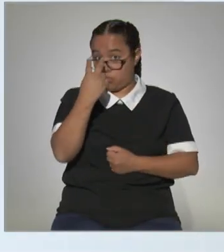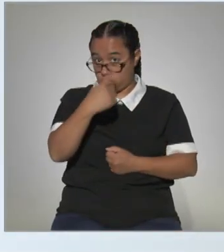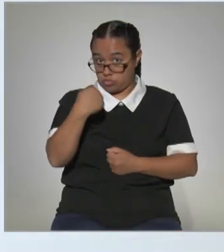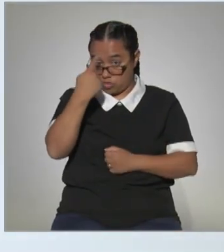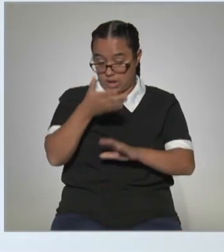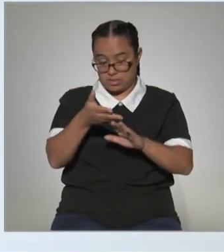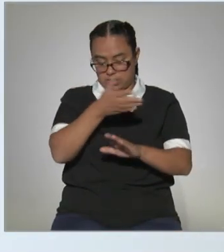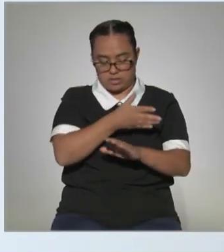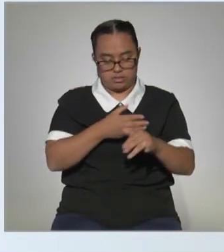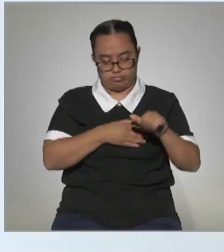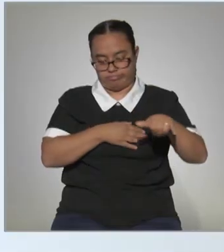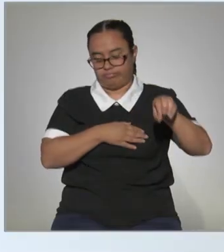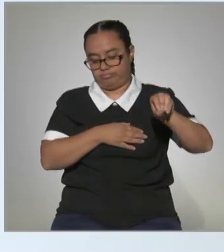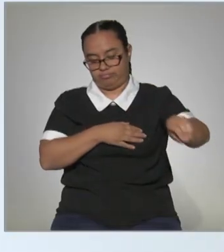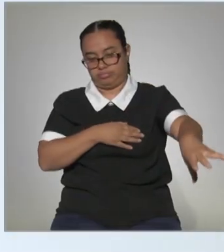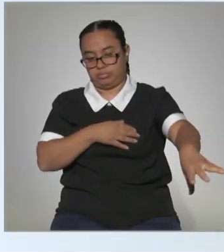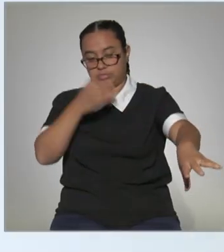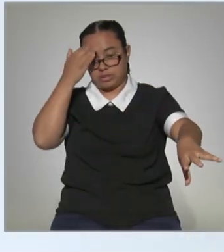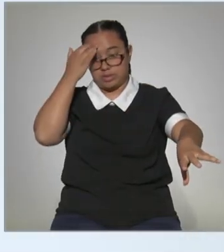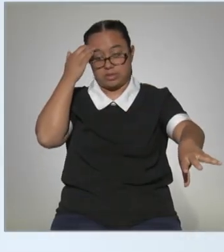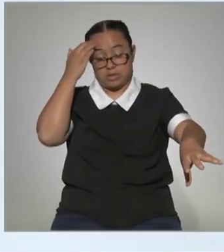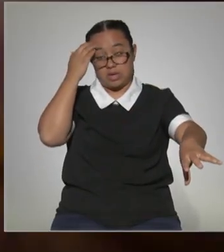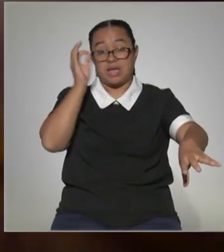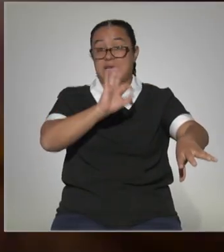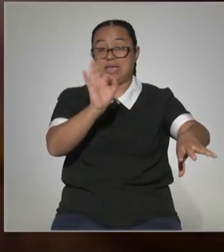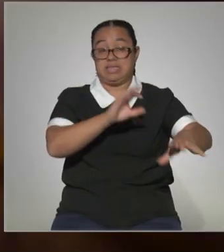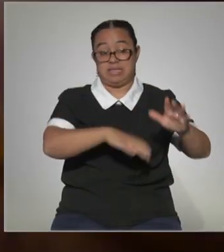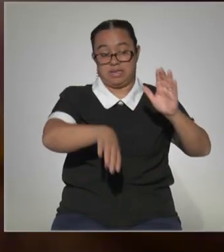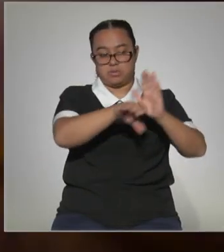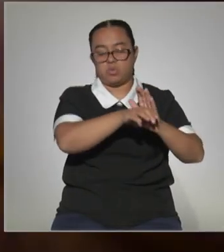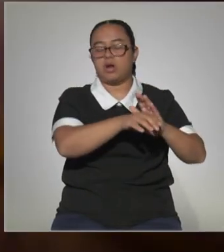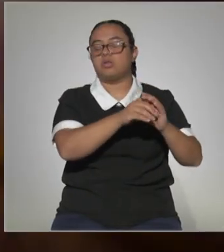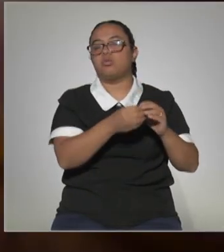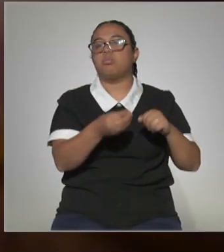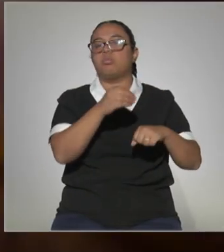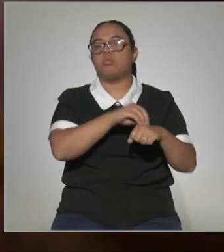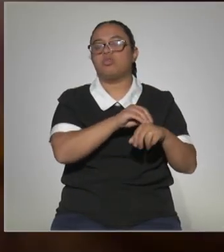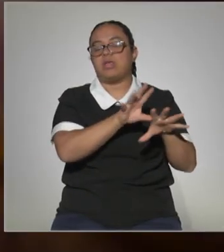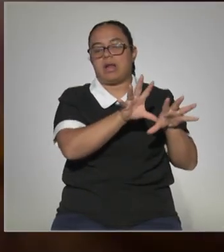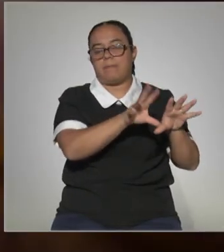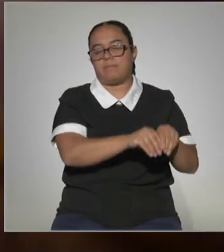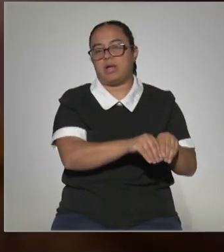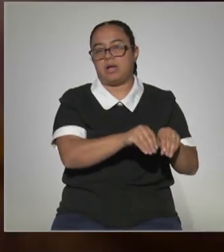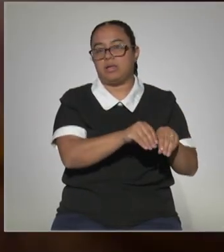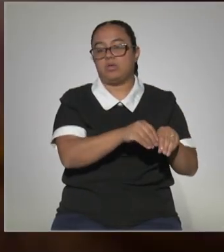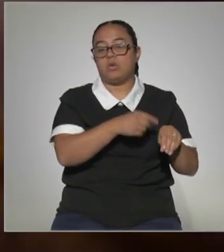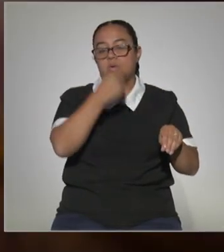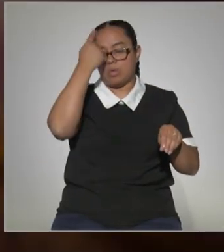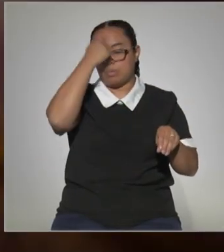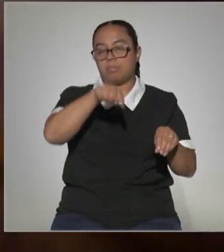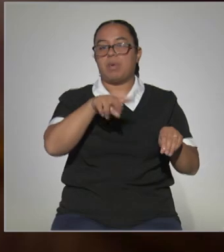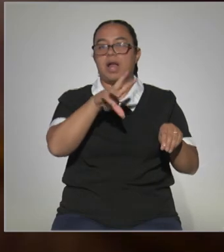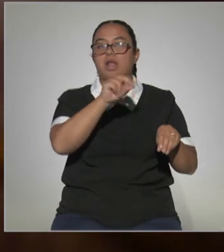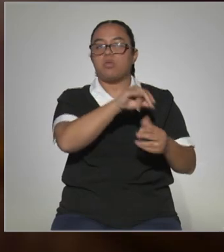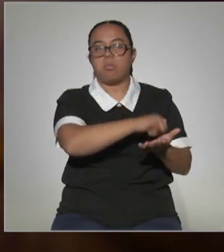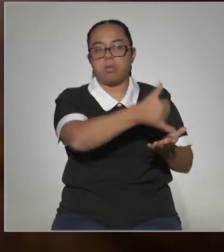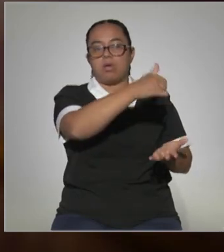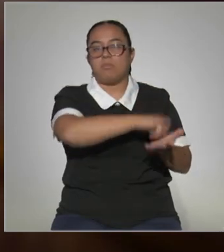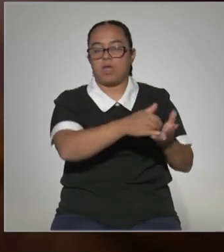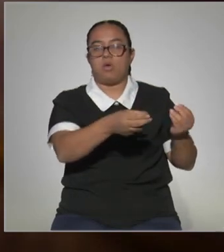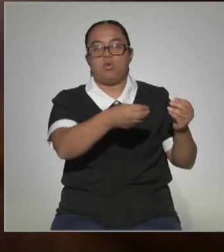a dormir y si lo vas a tener en el cuarto, meterlo en modo avión para que no esté trayendo interferencia en un lugar